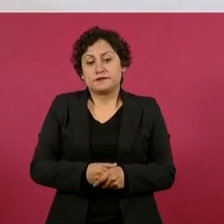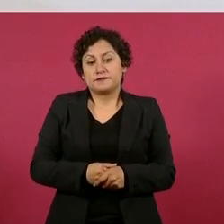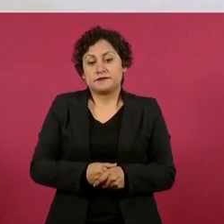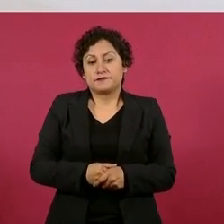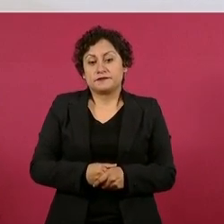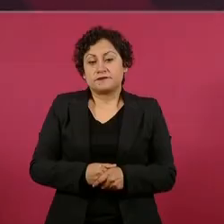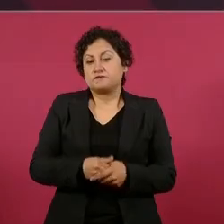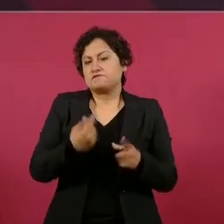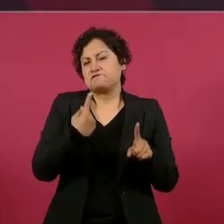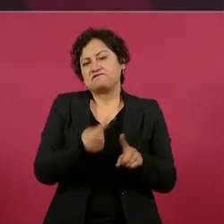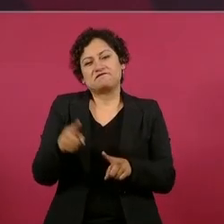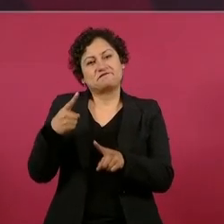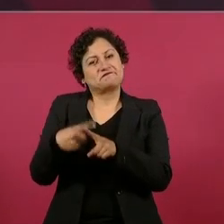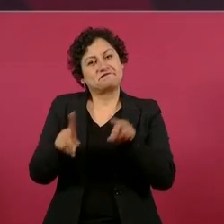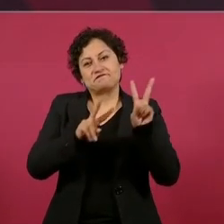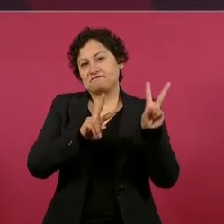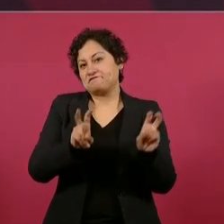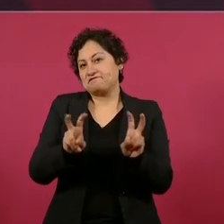varios temas.